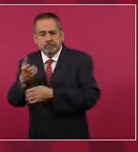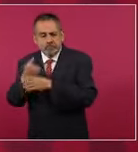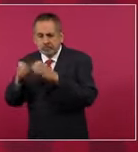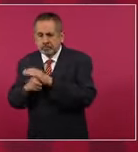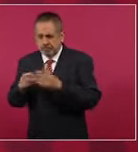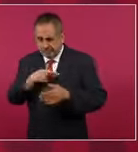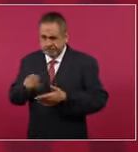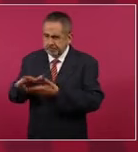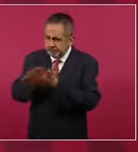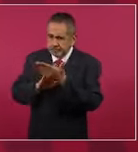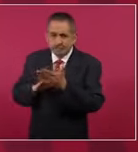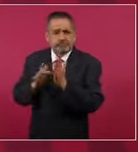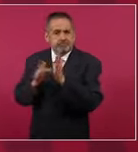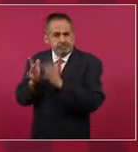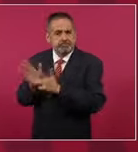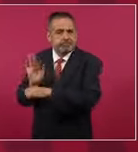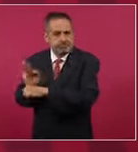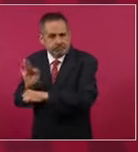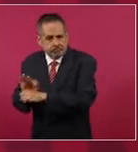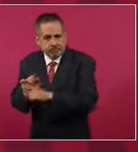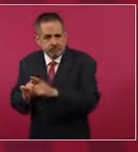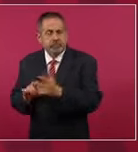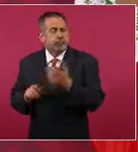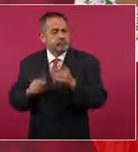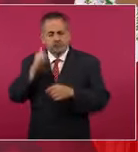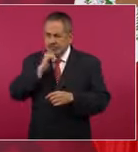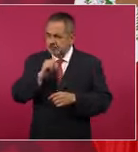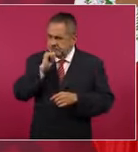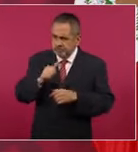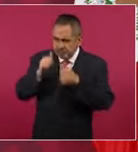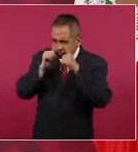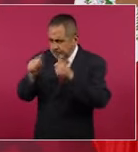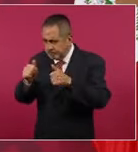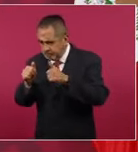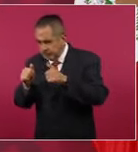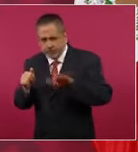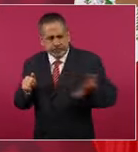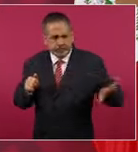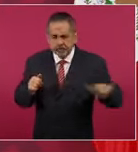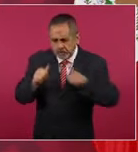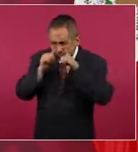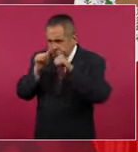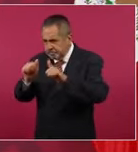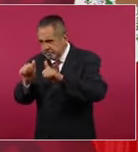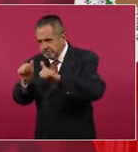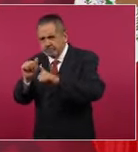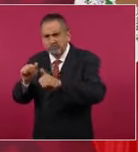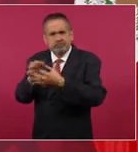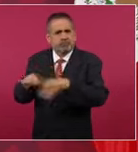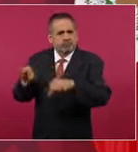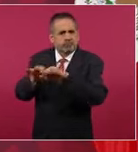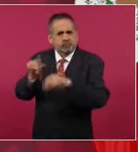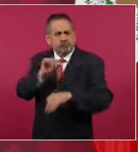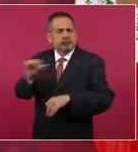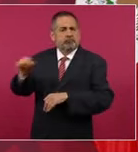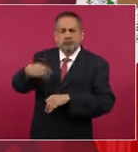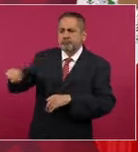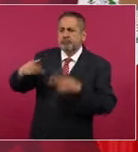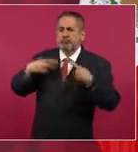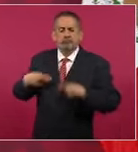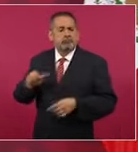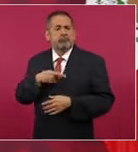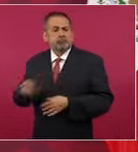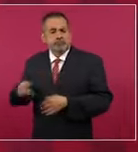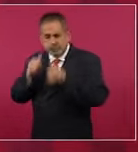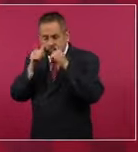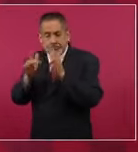pobreza, pero que Jesús siempre tuvo preferencia por los pobres y que por eso